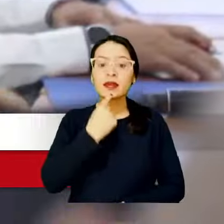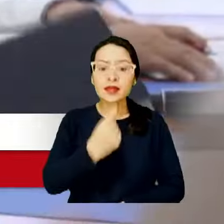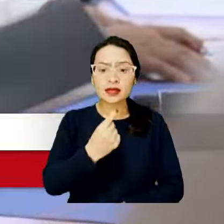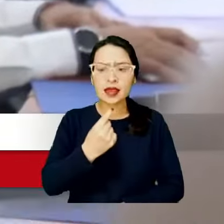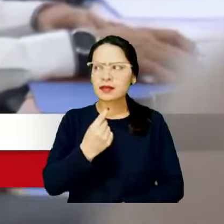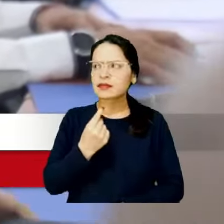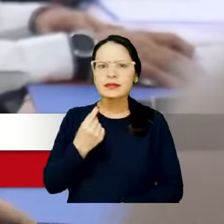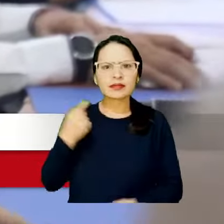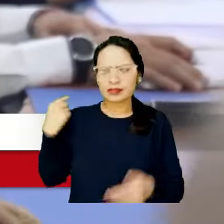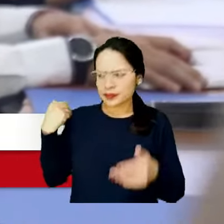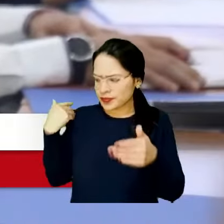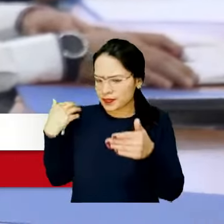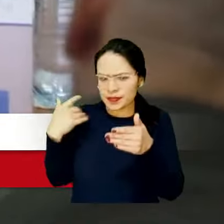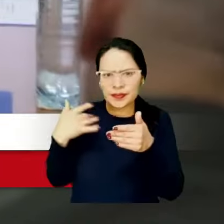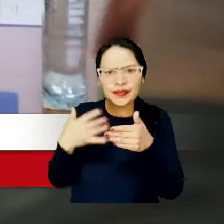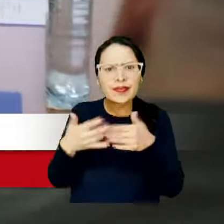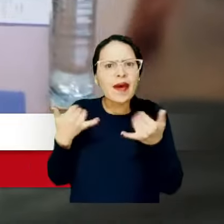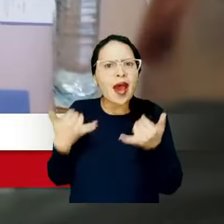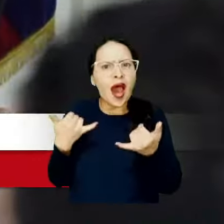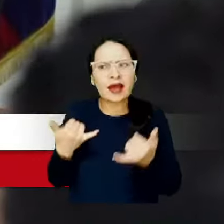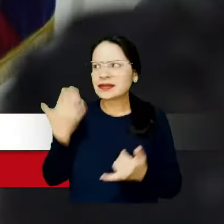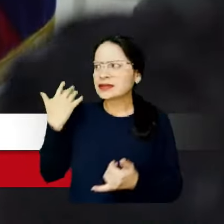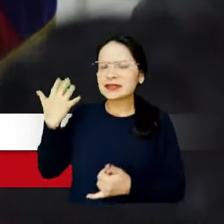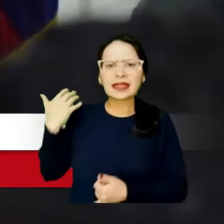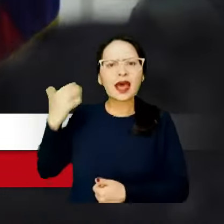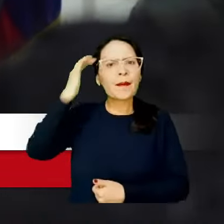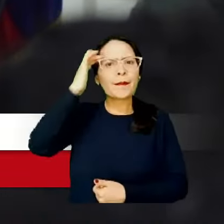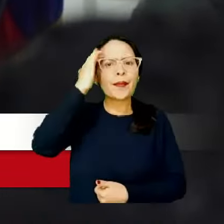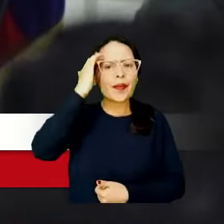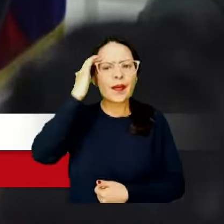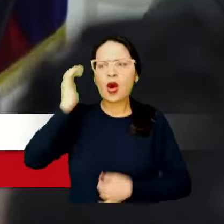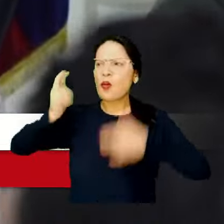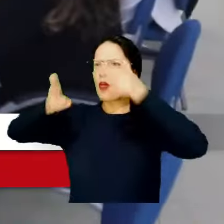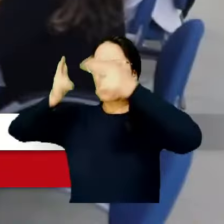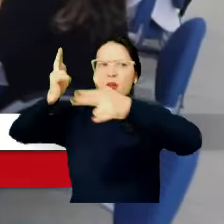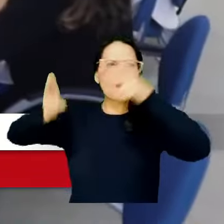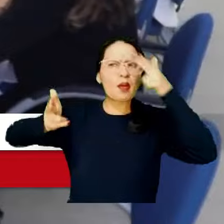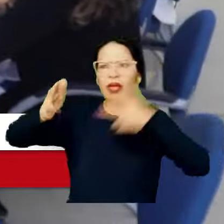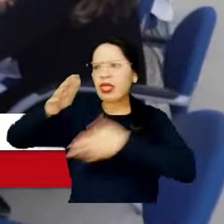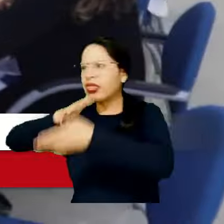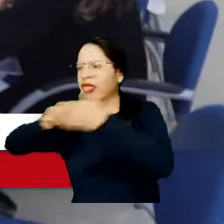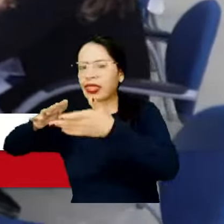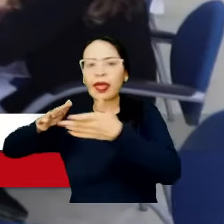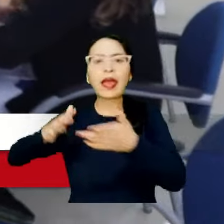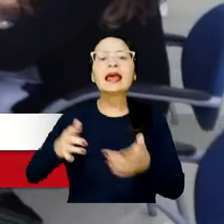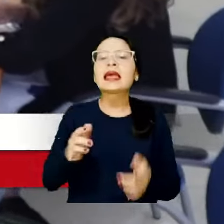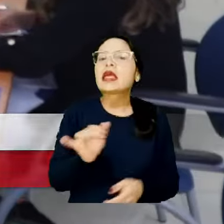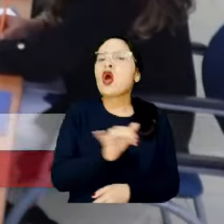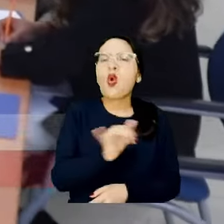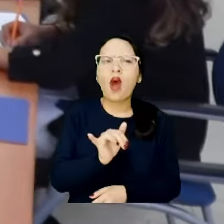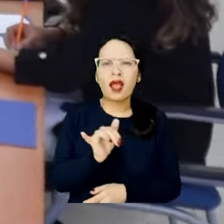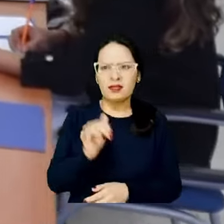grupos narcoterroristas que hacen ver como que no hay resultados por parte del gobierno.